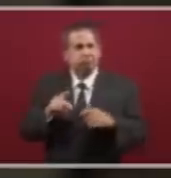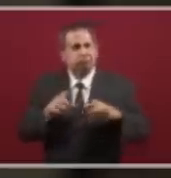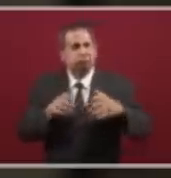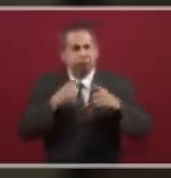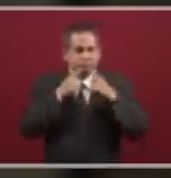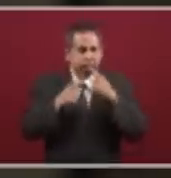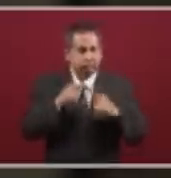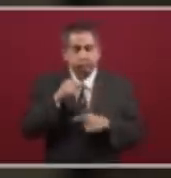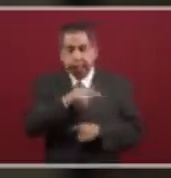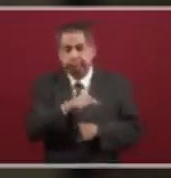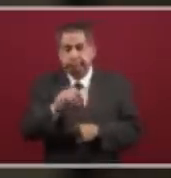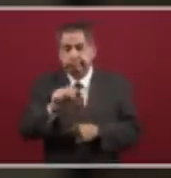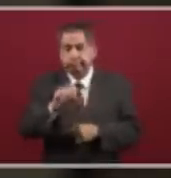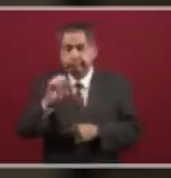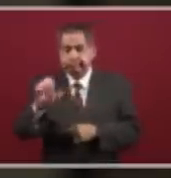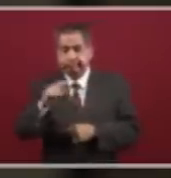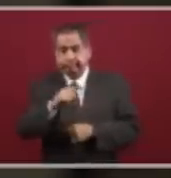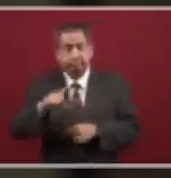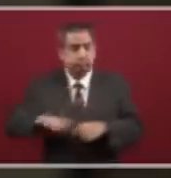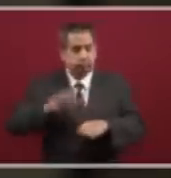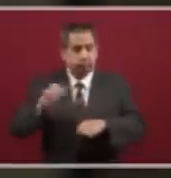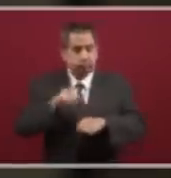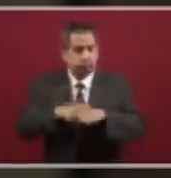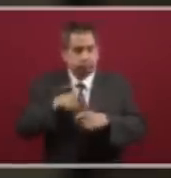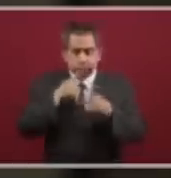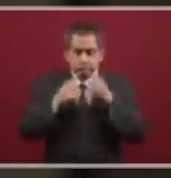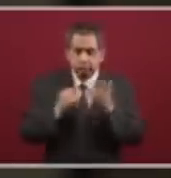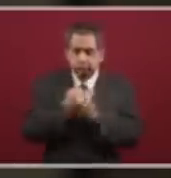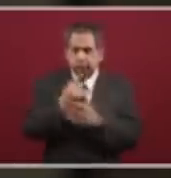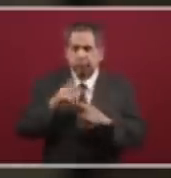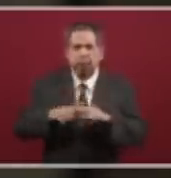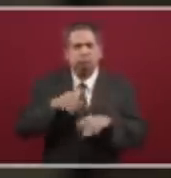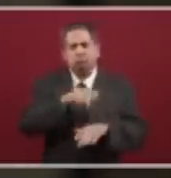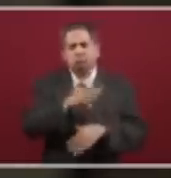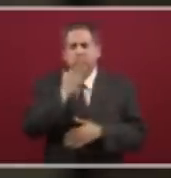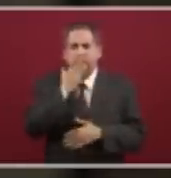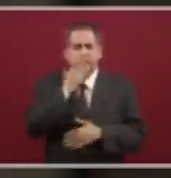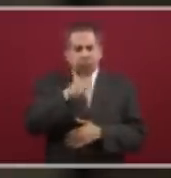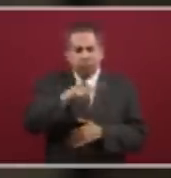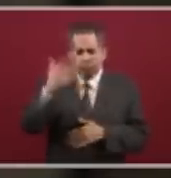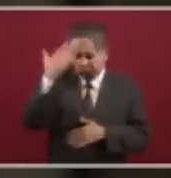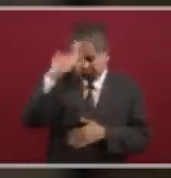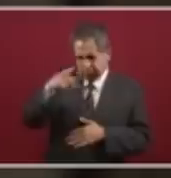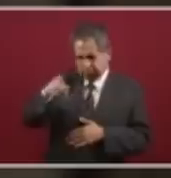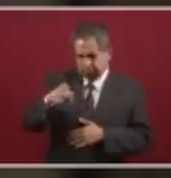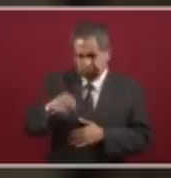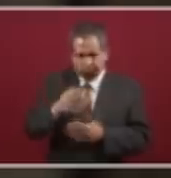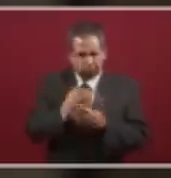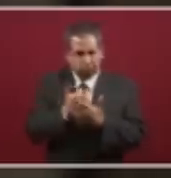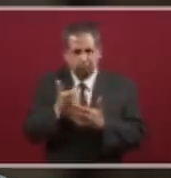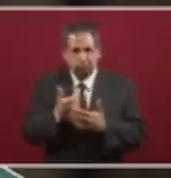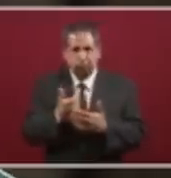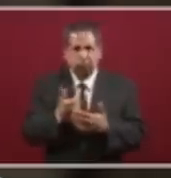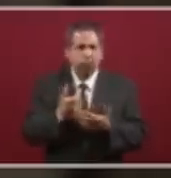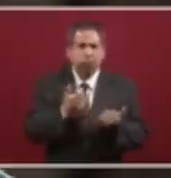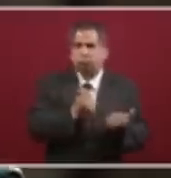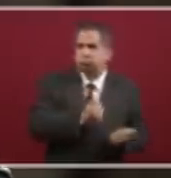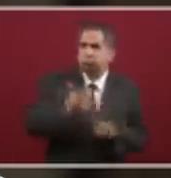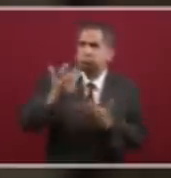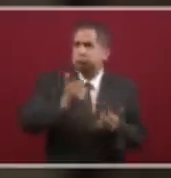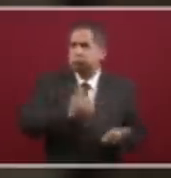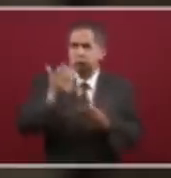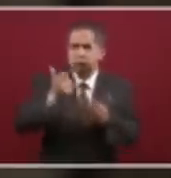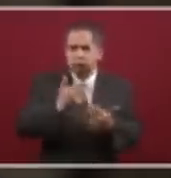tocaron a la secretaria de economía del gobierno federal en específico en el caso de sonora usted sabe que tenemos una economía que es altamente exportadora